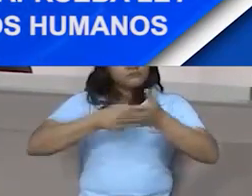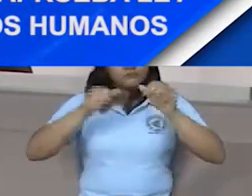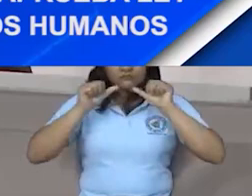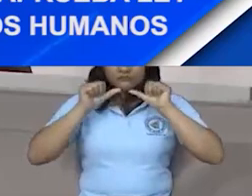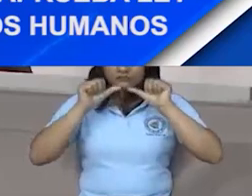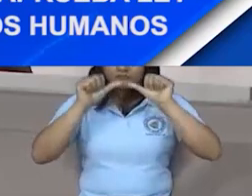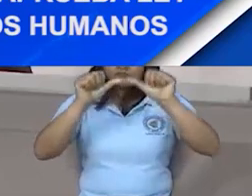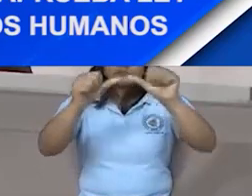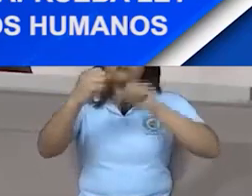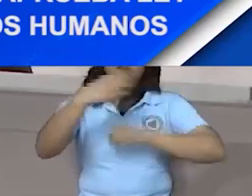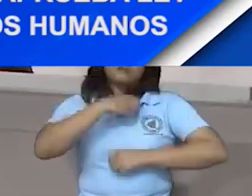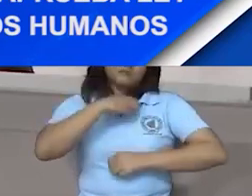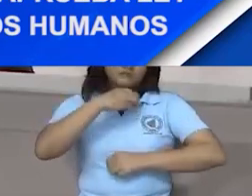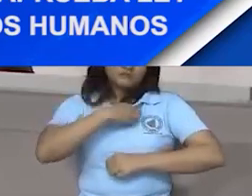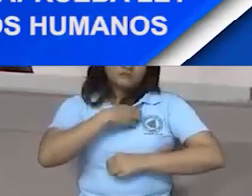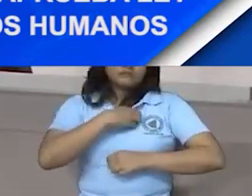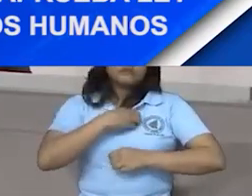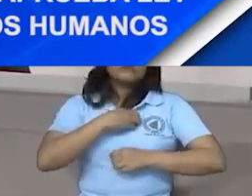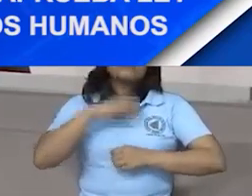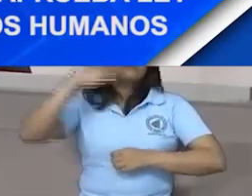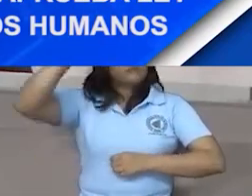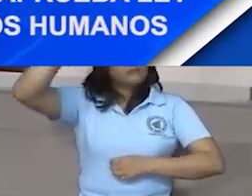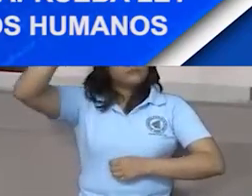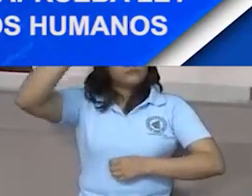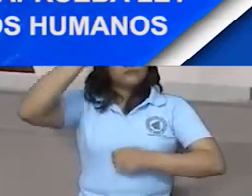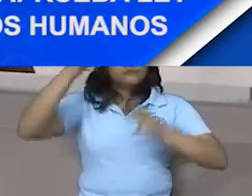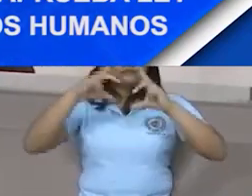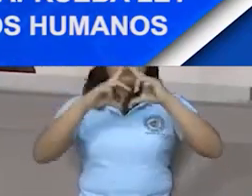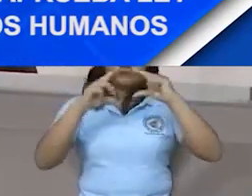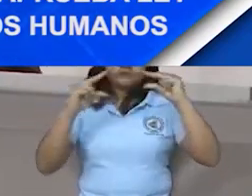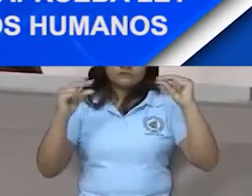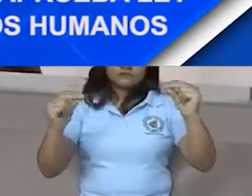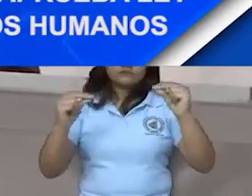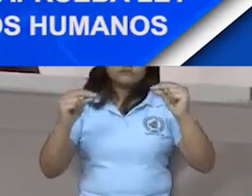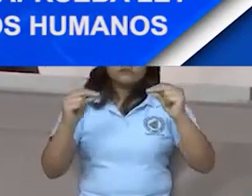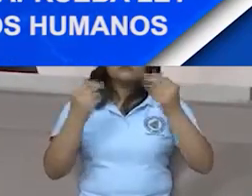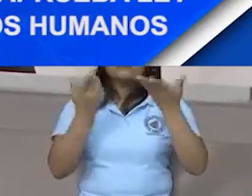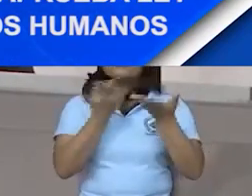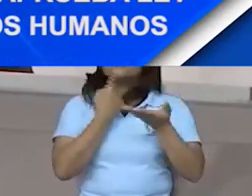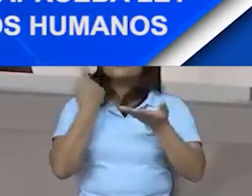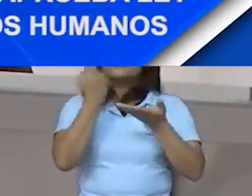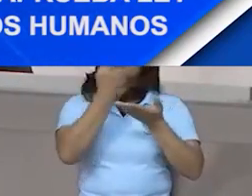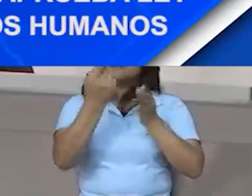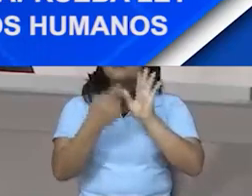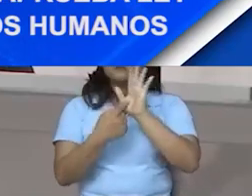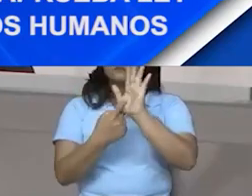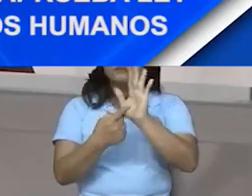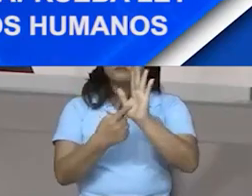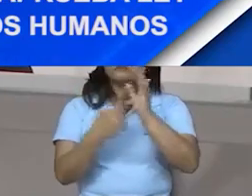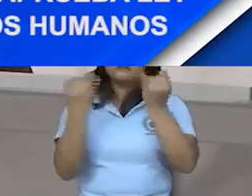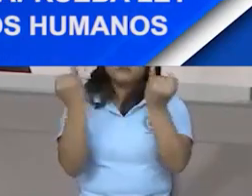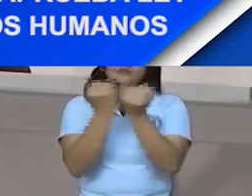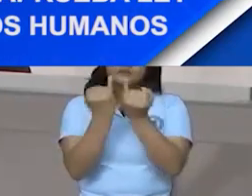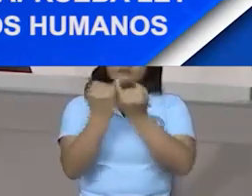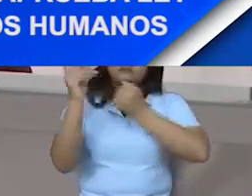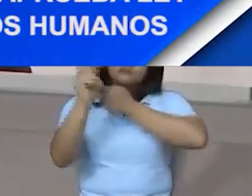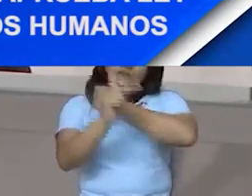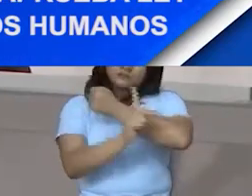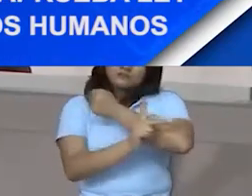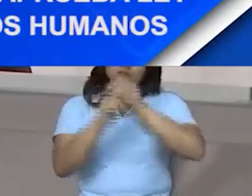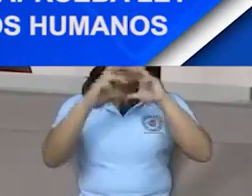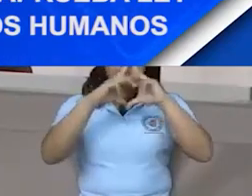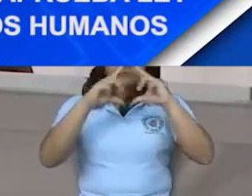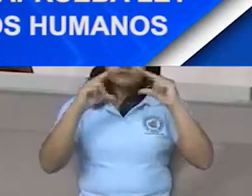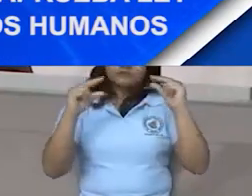ente autónomo del Estado de Nicaragua, bajo la dependencia de la Procuraduría General de la República